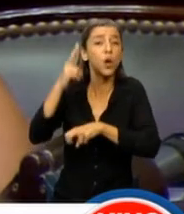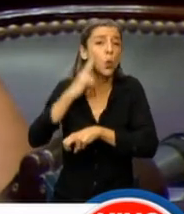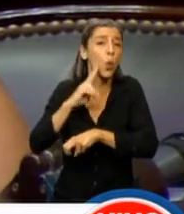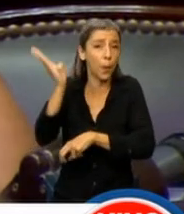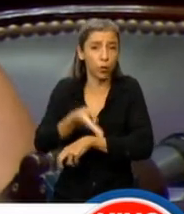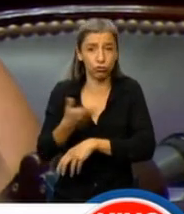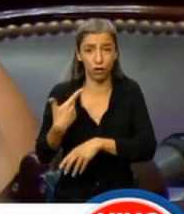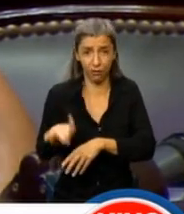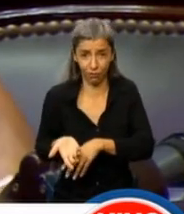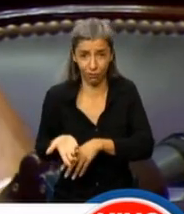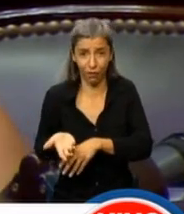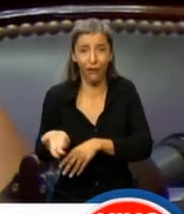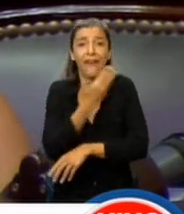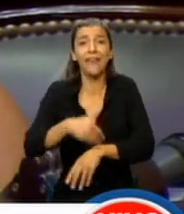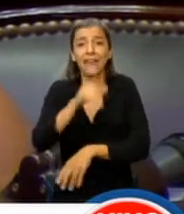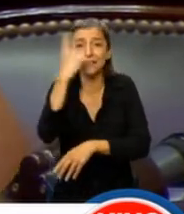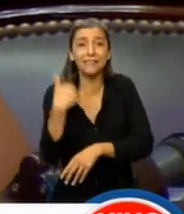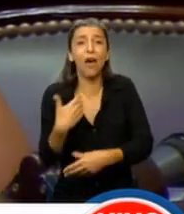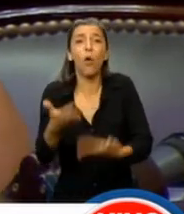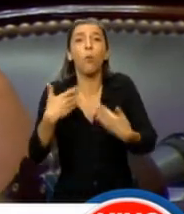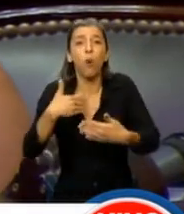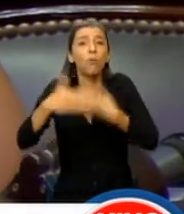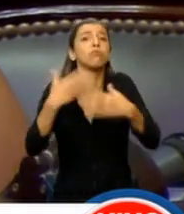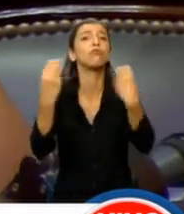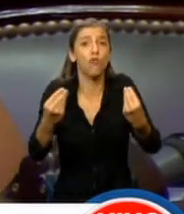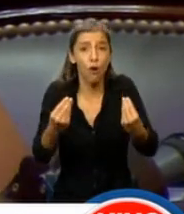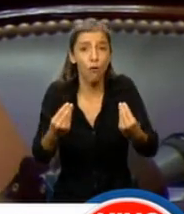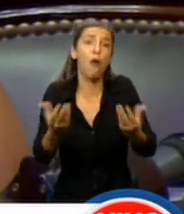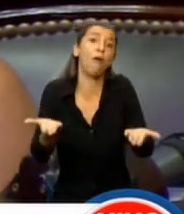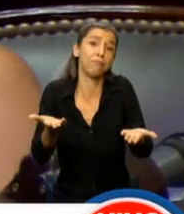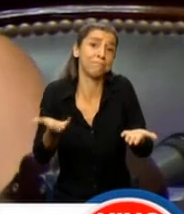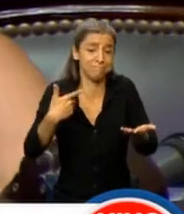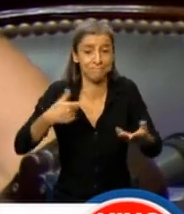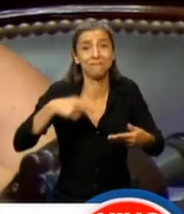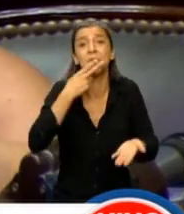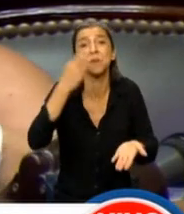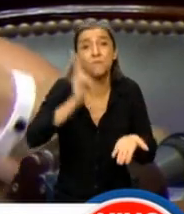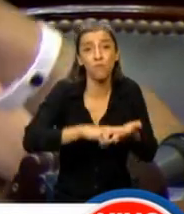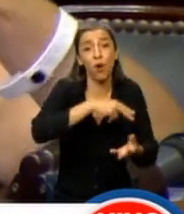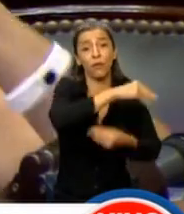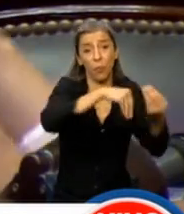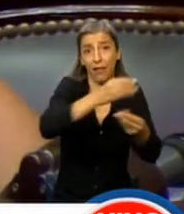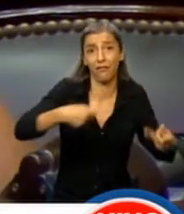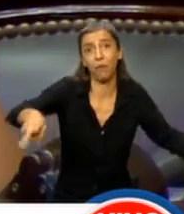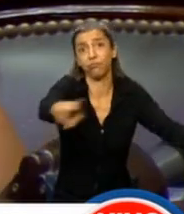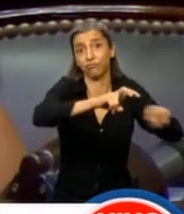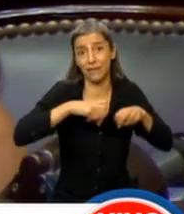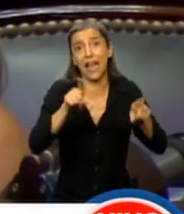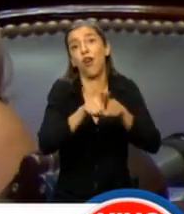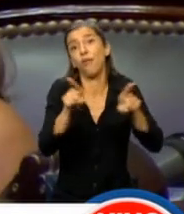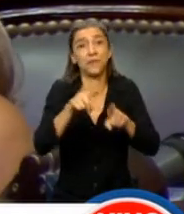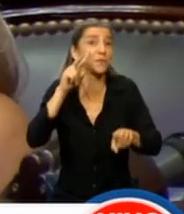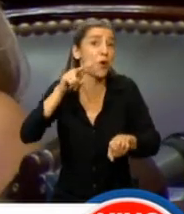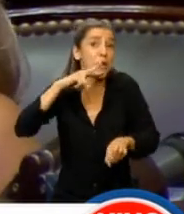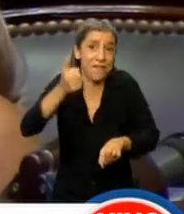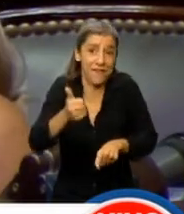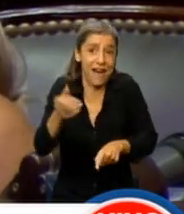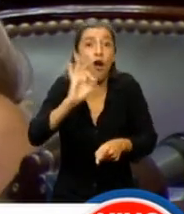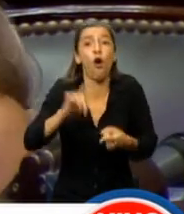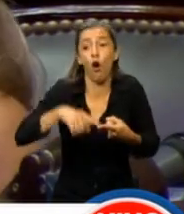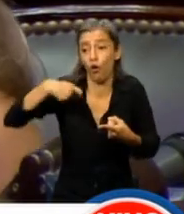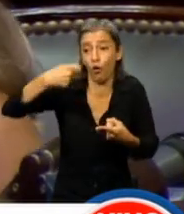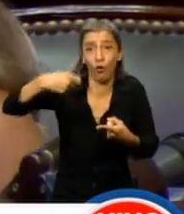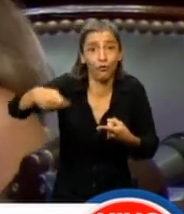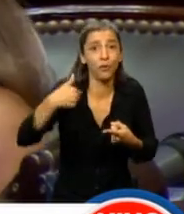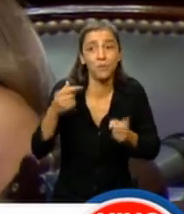impuestos regresivos que afectan a las familias trabajadoras, especialmente como es el IVA. Ni que hablar de las contribuciones patronales, lo vimos en la